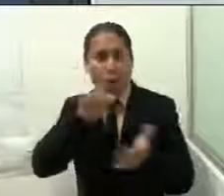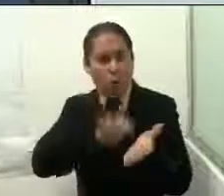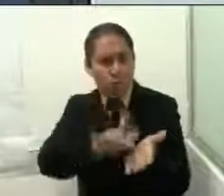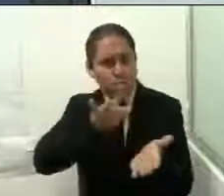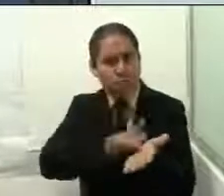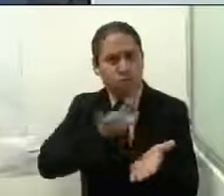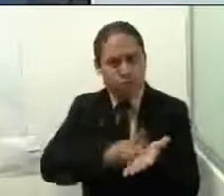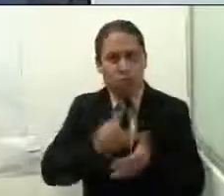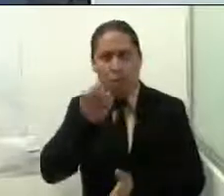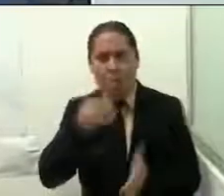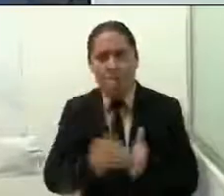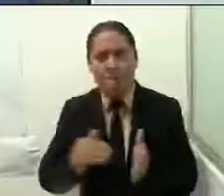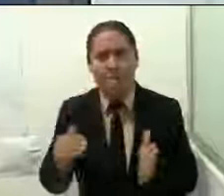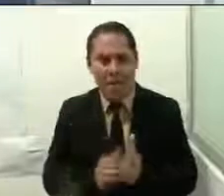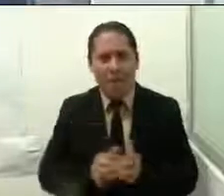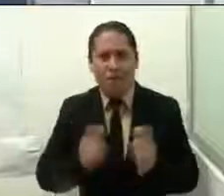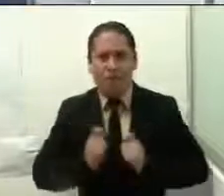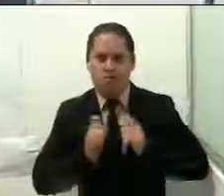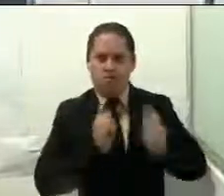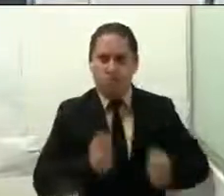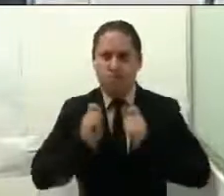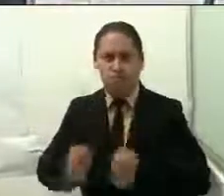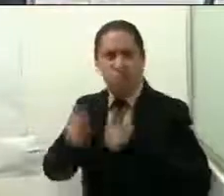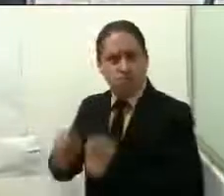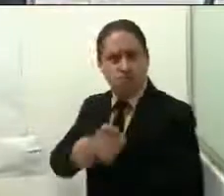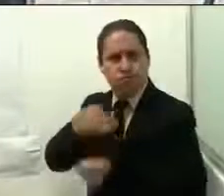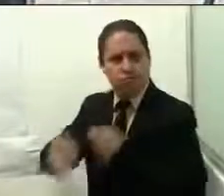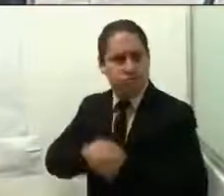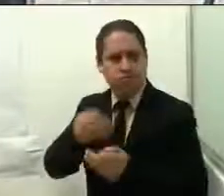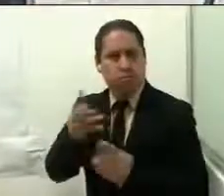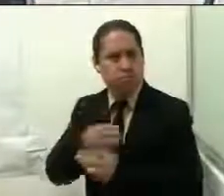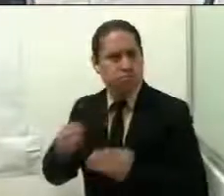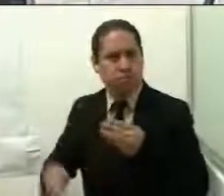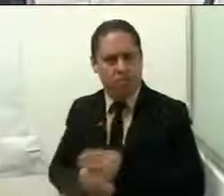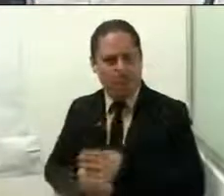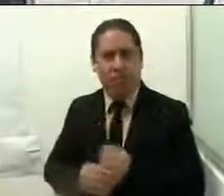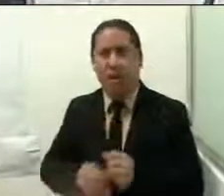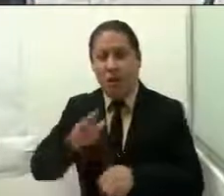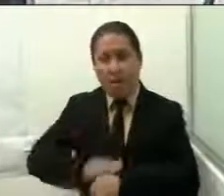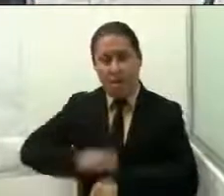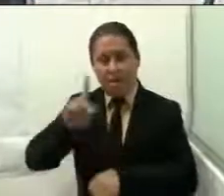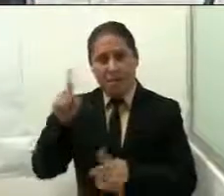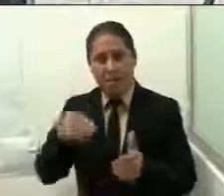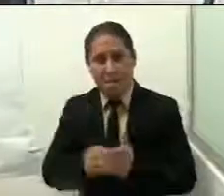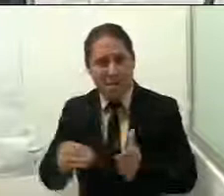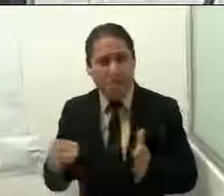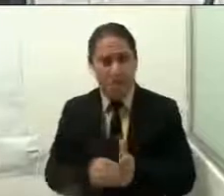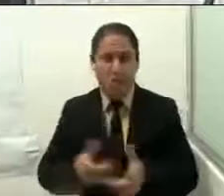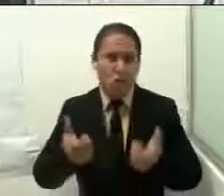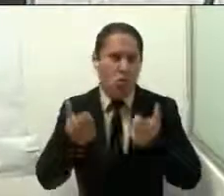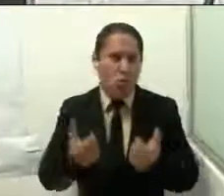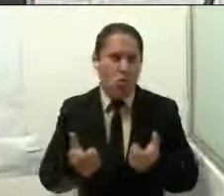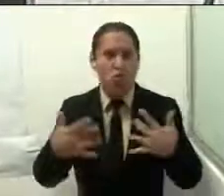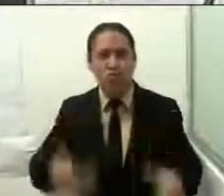de un millón de paquetes e insumos destinando más de 1.000 millones de pesos para